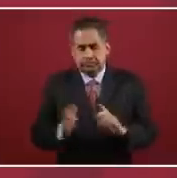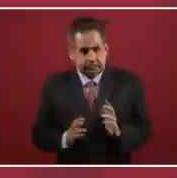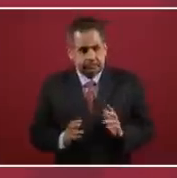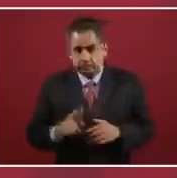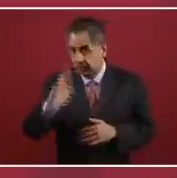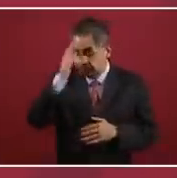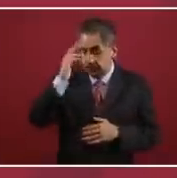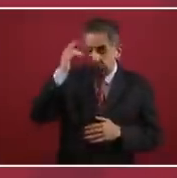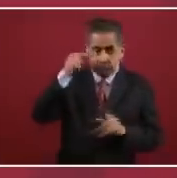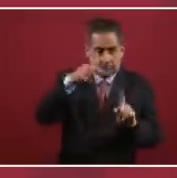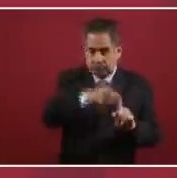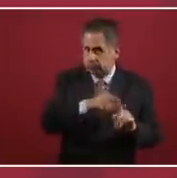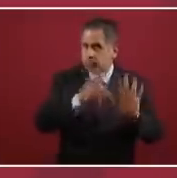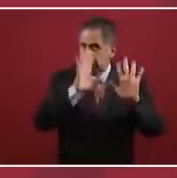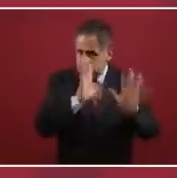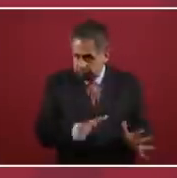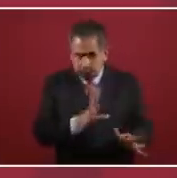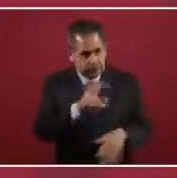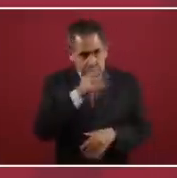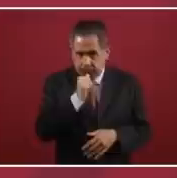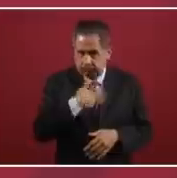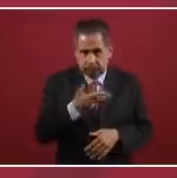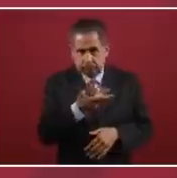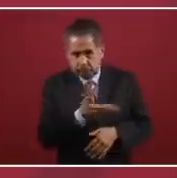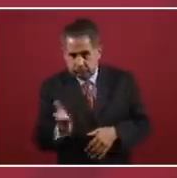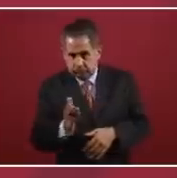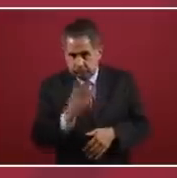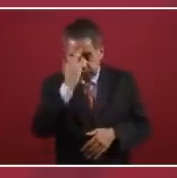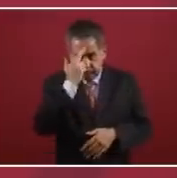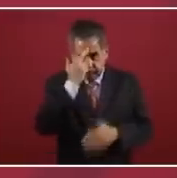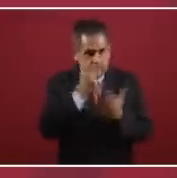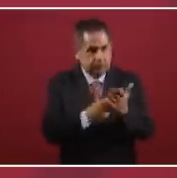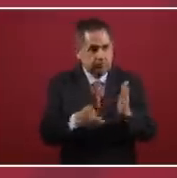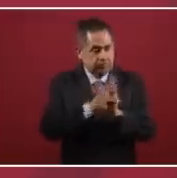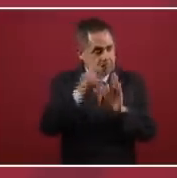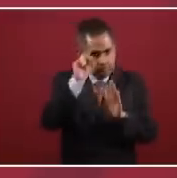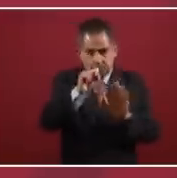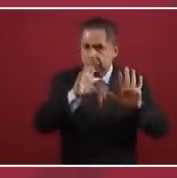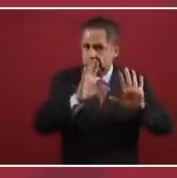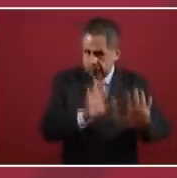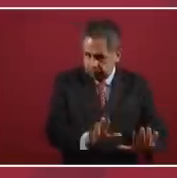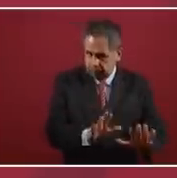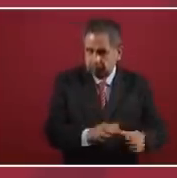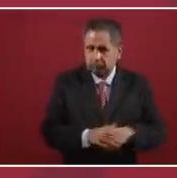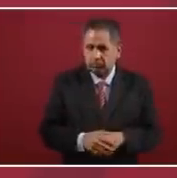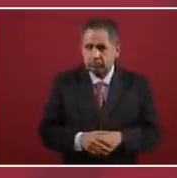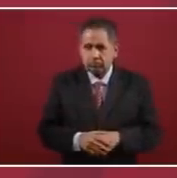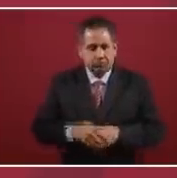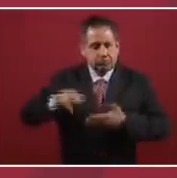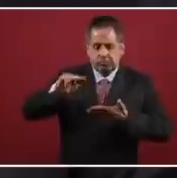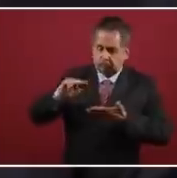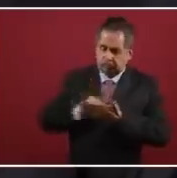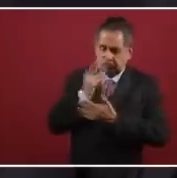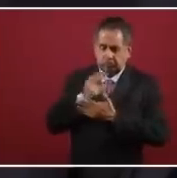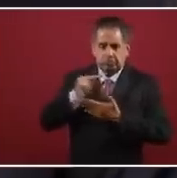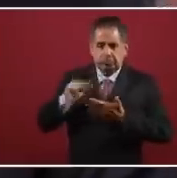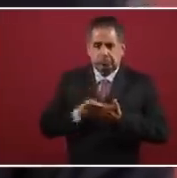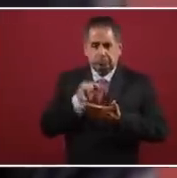en que no se tocaban los trabajadores sindicalizados de base. Y el que firmaba el oficio